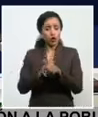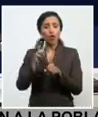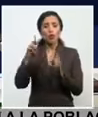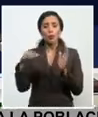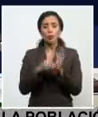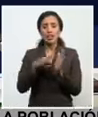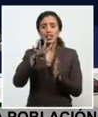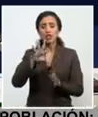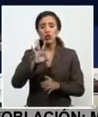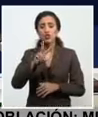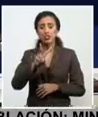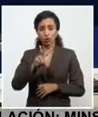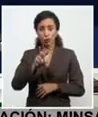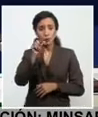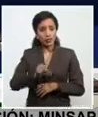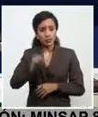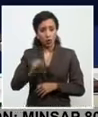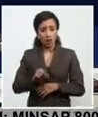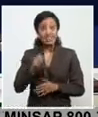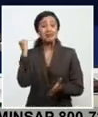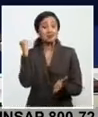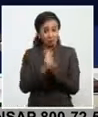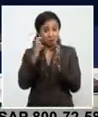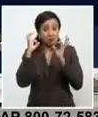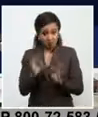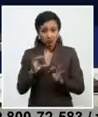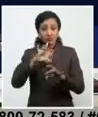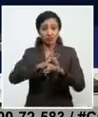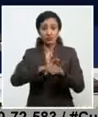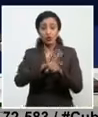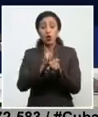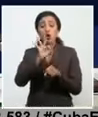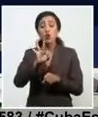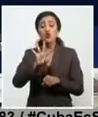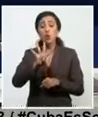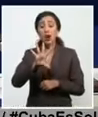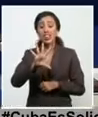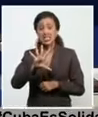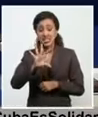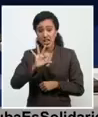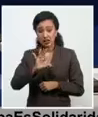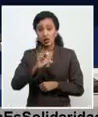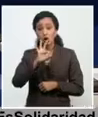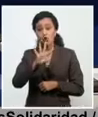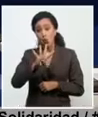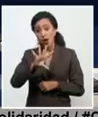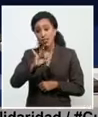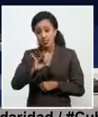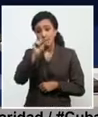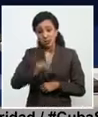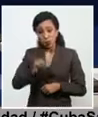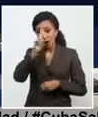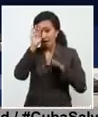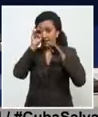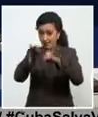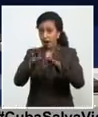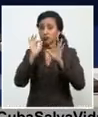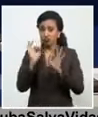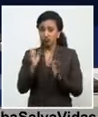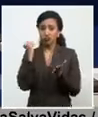2.582 y confirmados un total de 847 están ingresados en estos momentos.